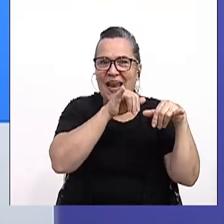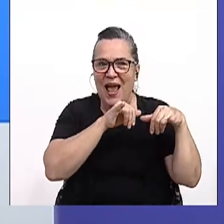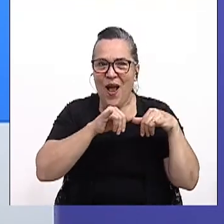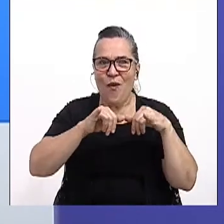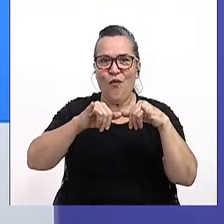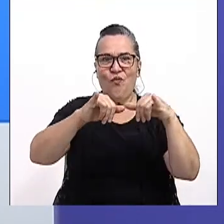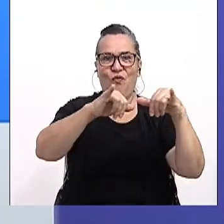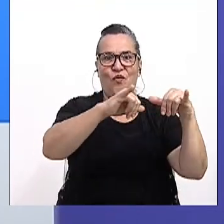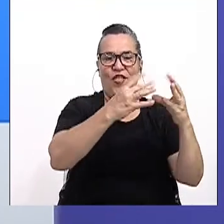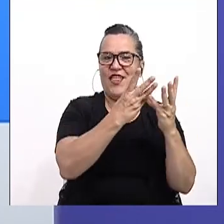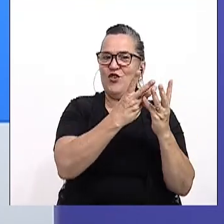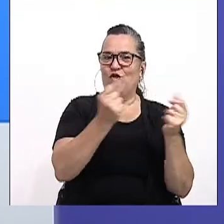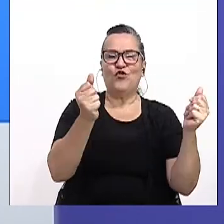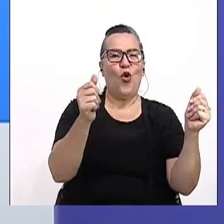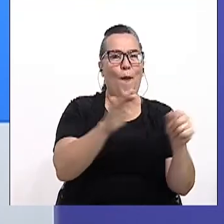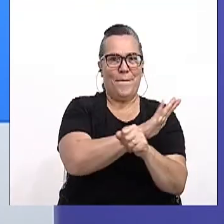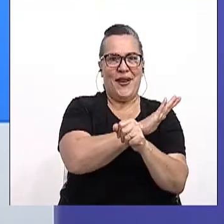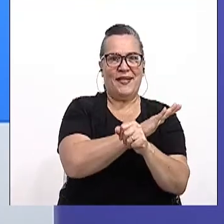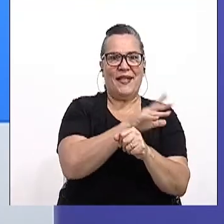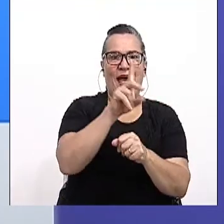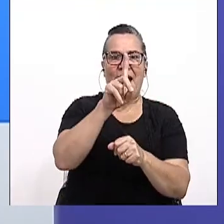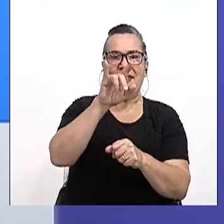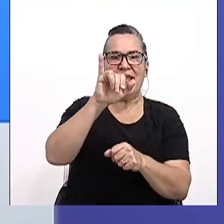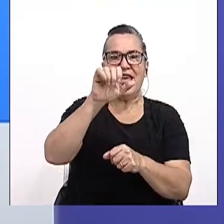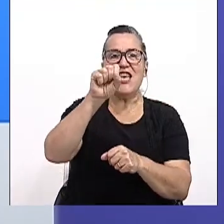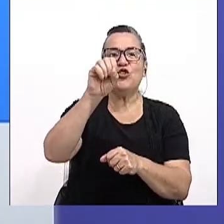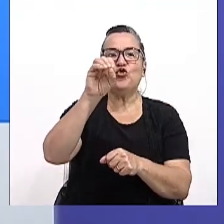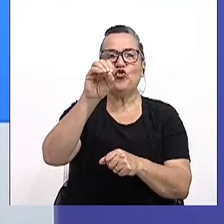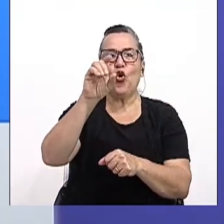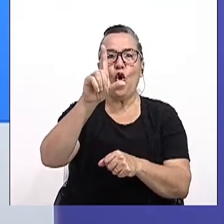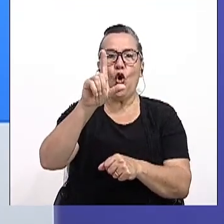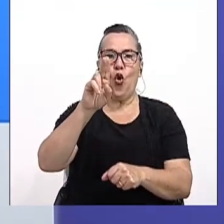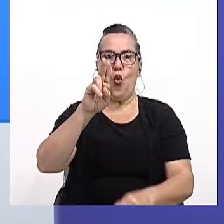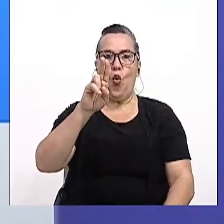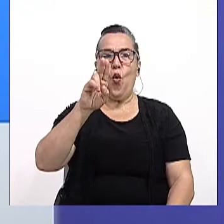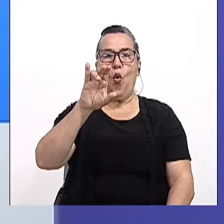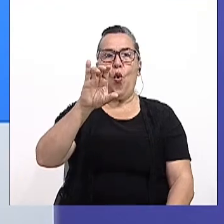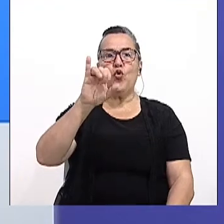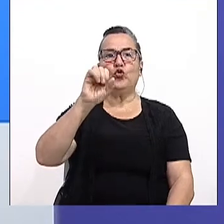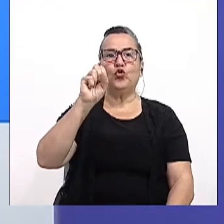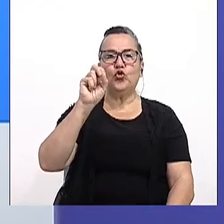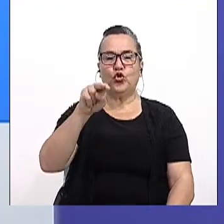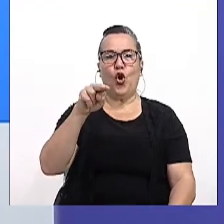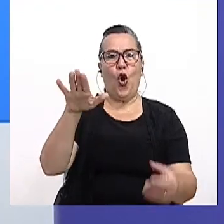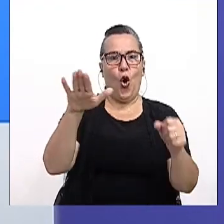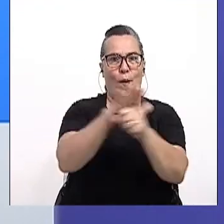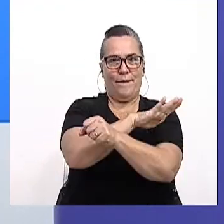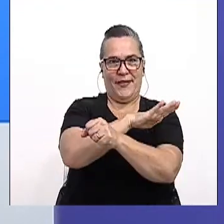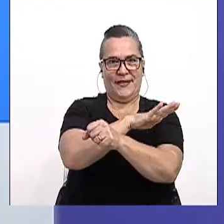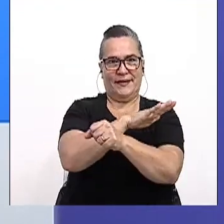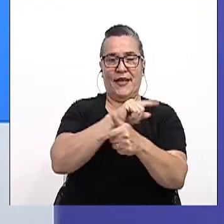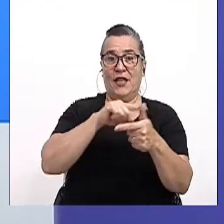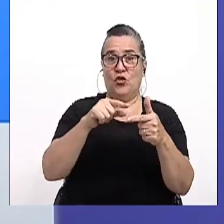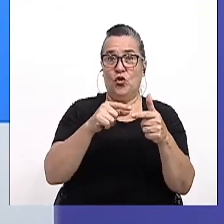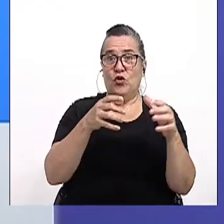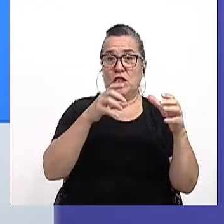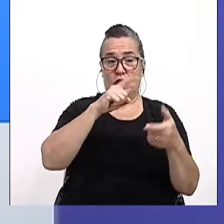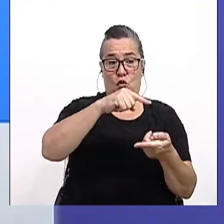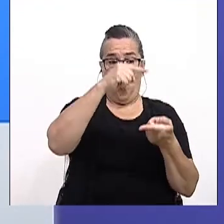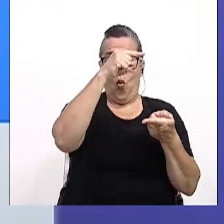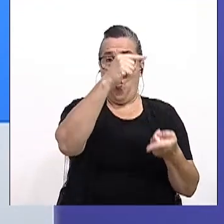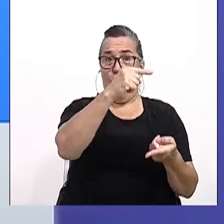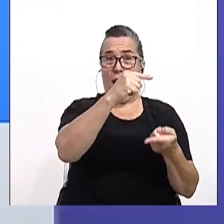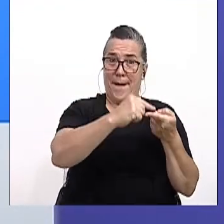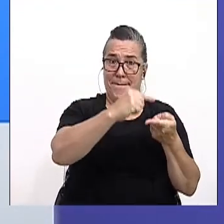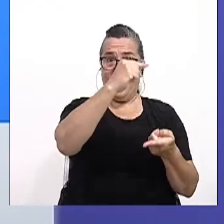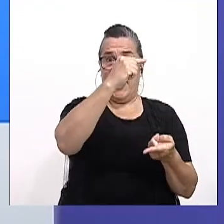disolución completa. ¿Escucharon? Disolución. Tenemos entonces una sustancia en mayor cantidad